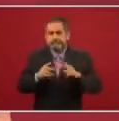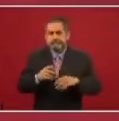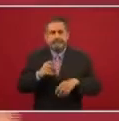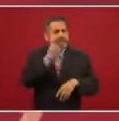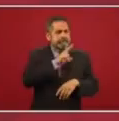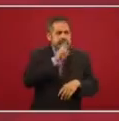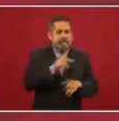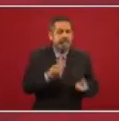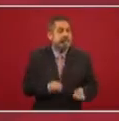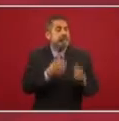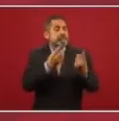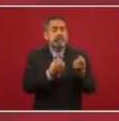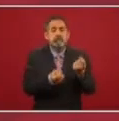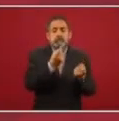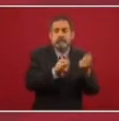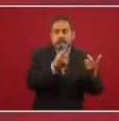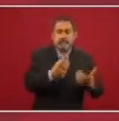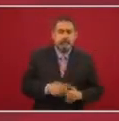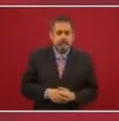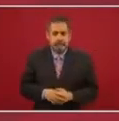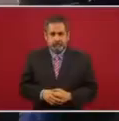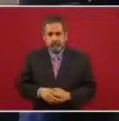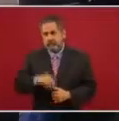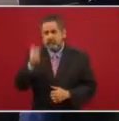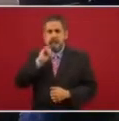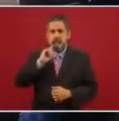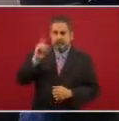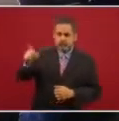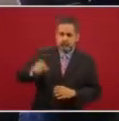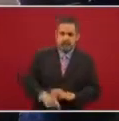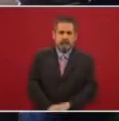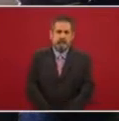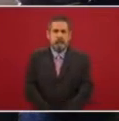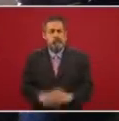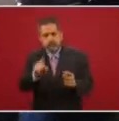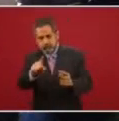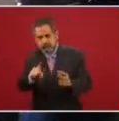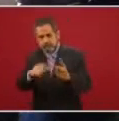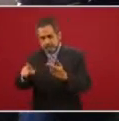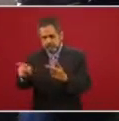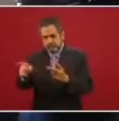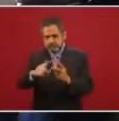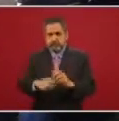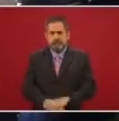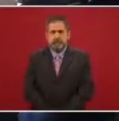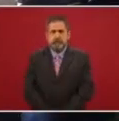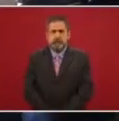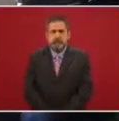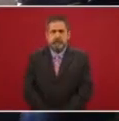depende de cuántos pacientes h si otra mujer por allá estaba la colega y la colega de la camarita